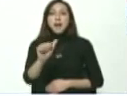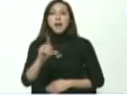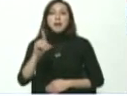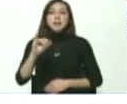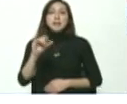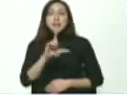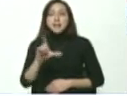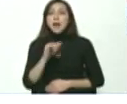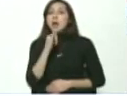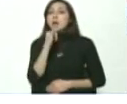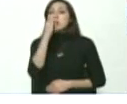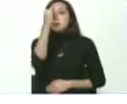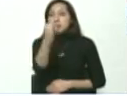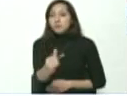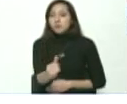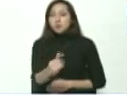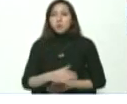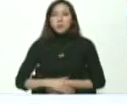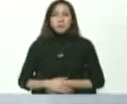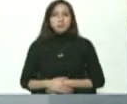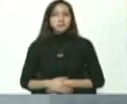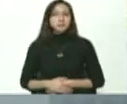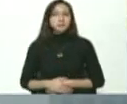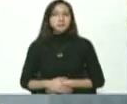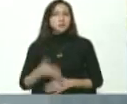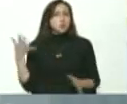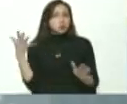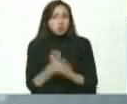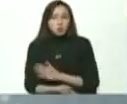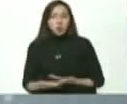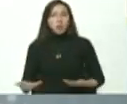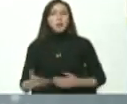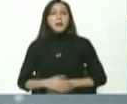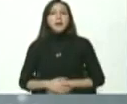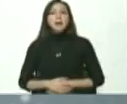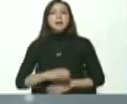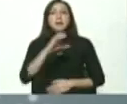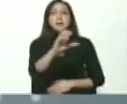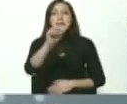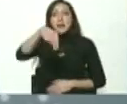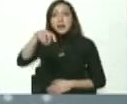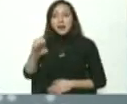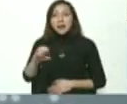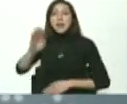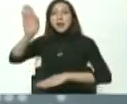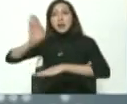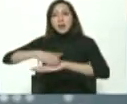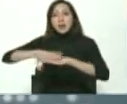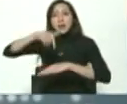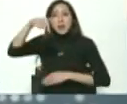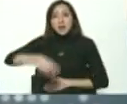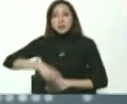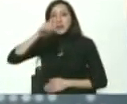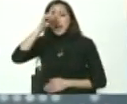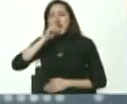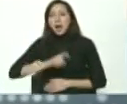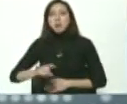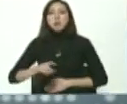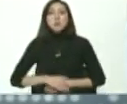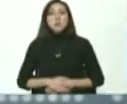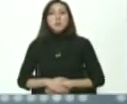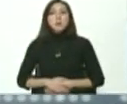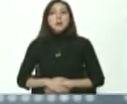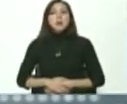ha anunciado que el Consejo Nacional Electoral va a convocar este año 2021